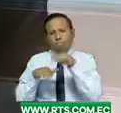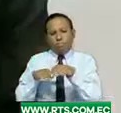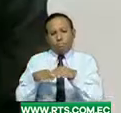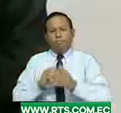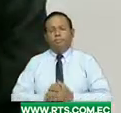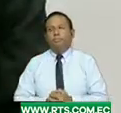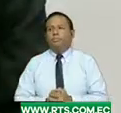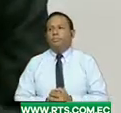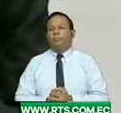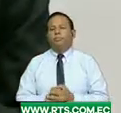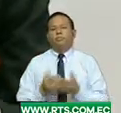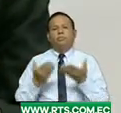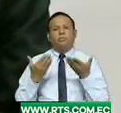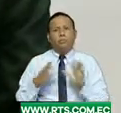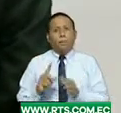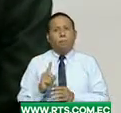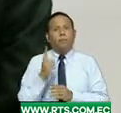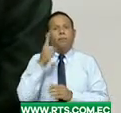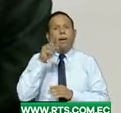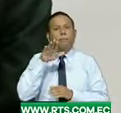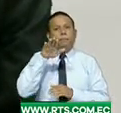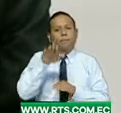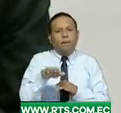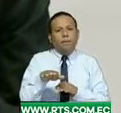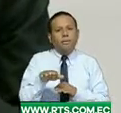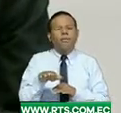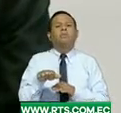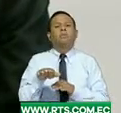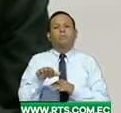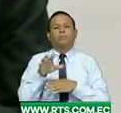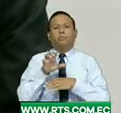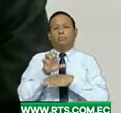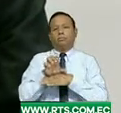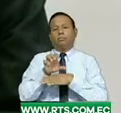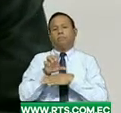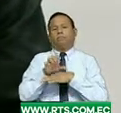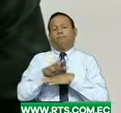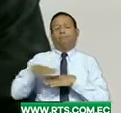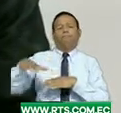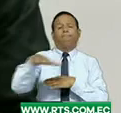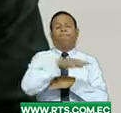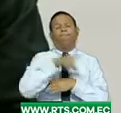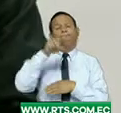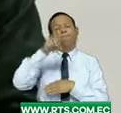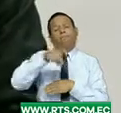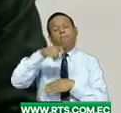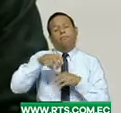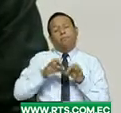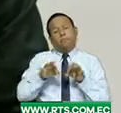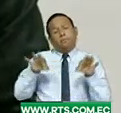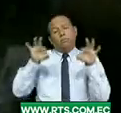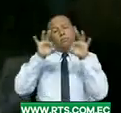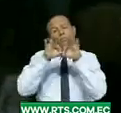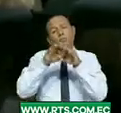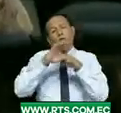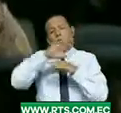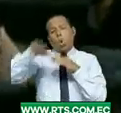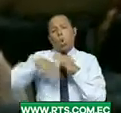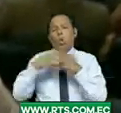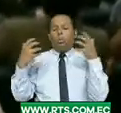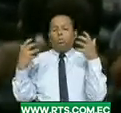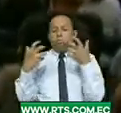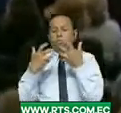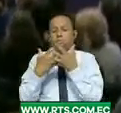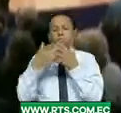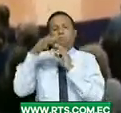Hemos dado un primer paso. Ecuador necesita que sigamos caminando juntos. Es parte del discurso expuesto en